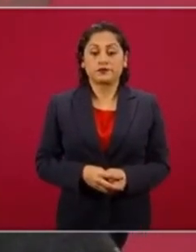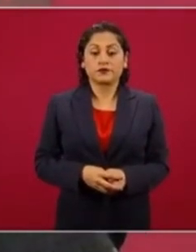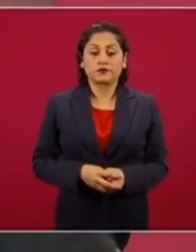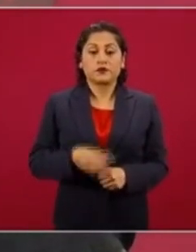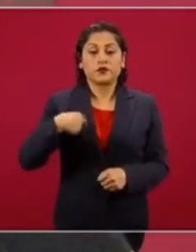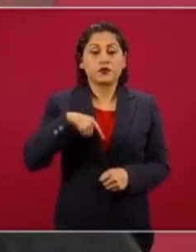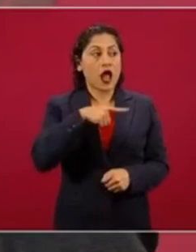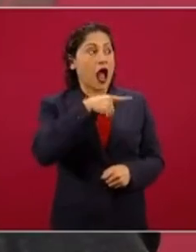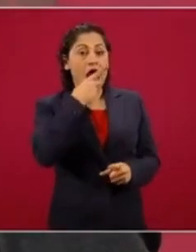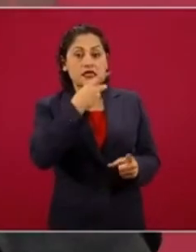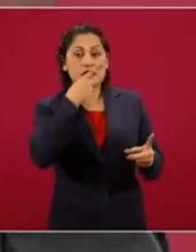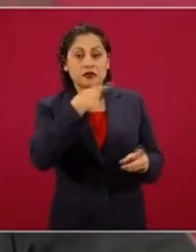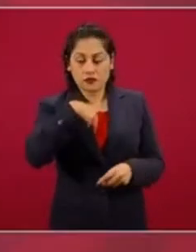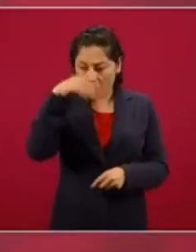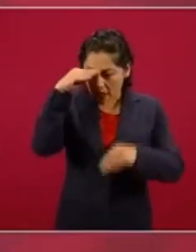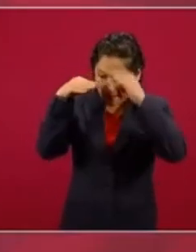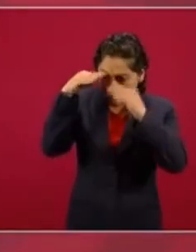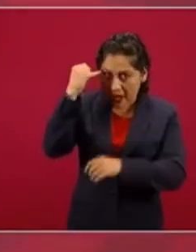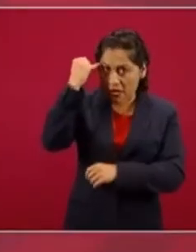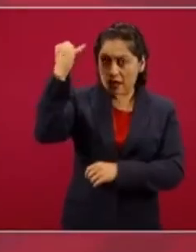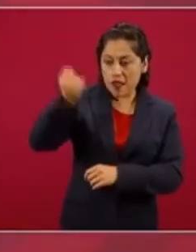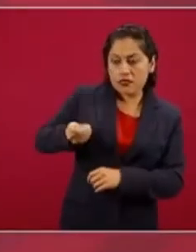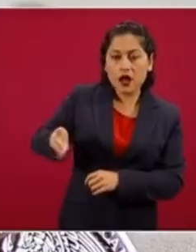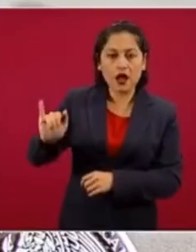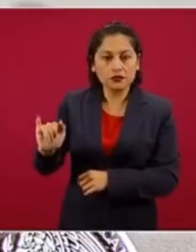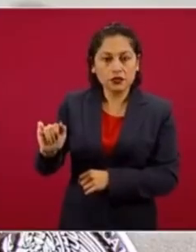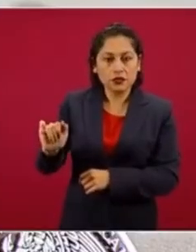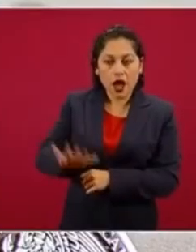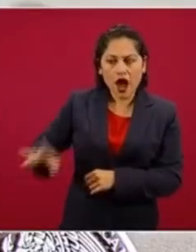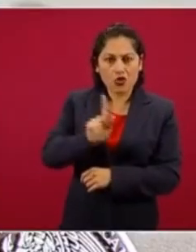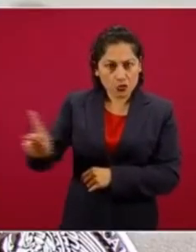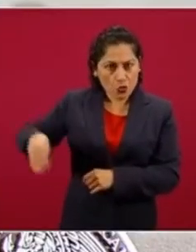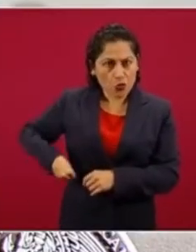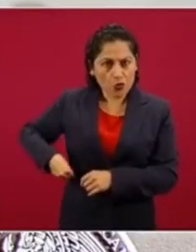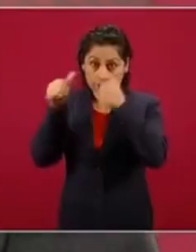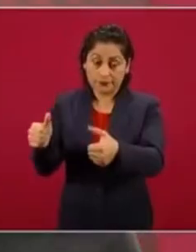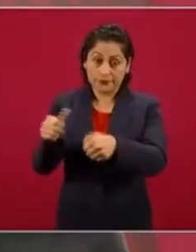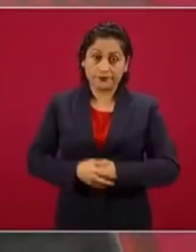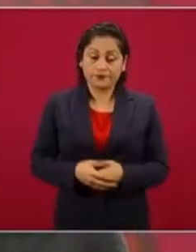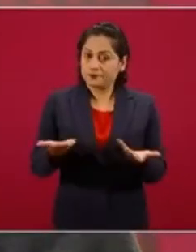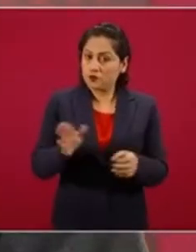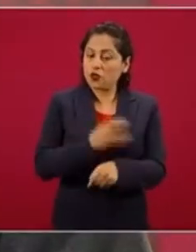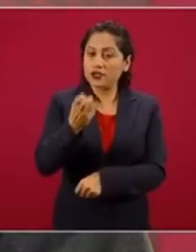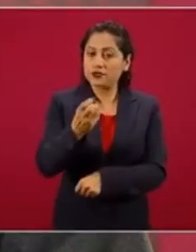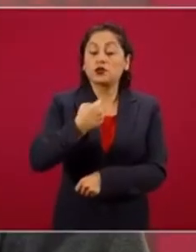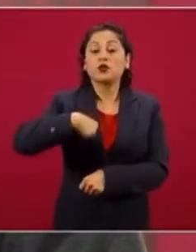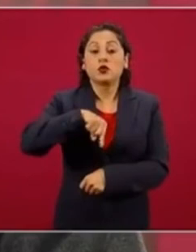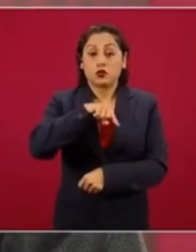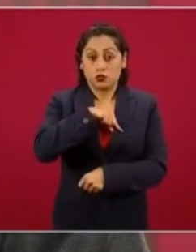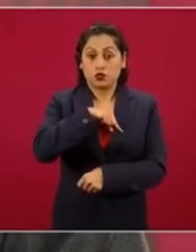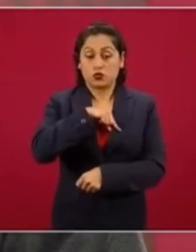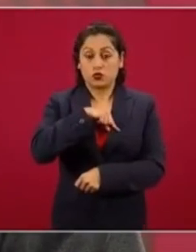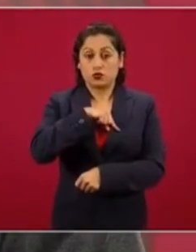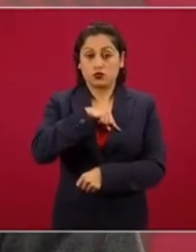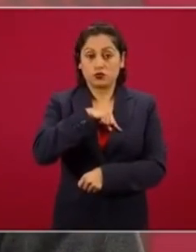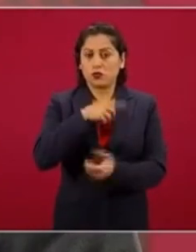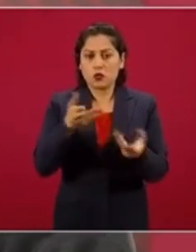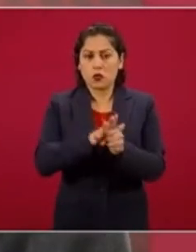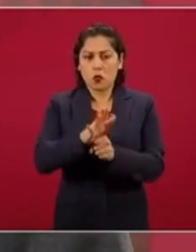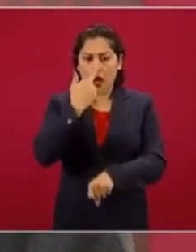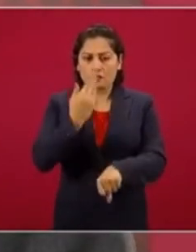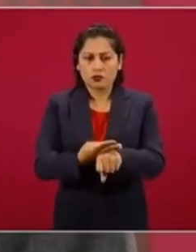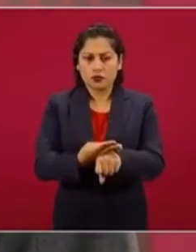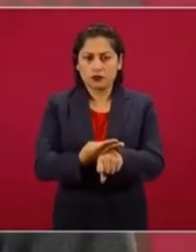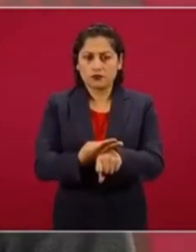a tabla rasa. No se puede culpar a todos los miembros del ejército. A nosotros, en lo que corresponde a esta